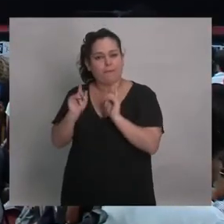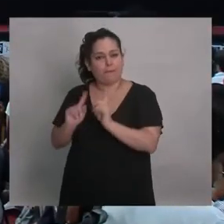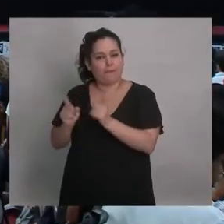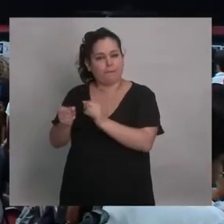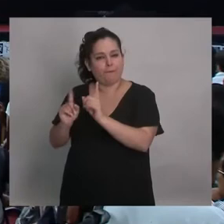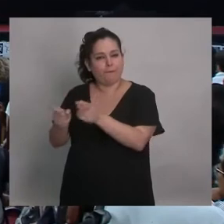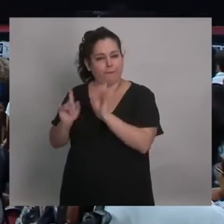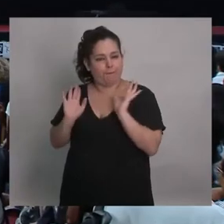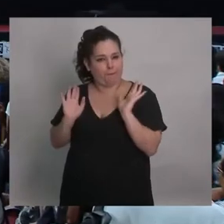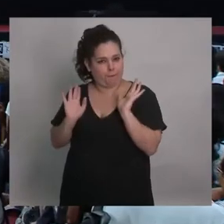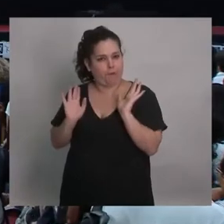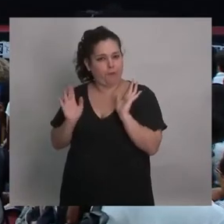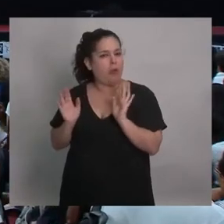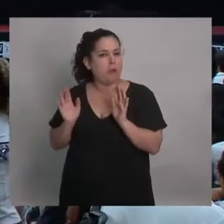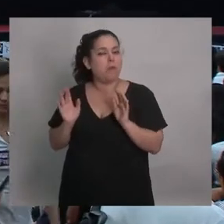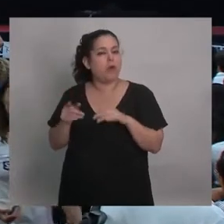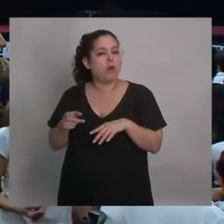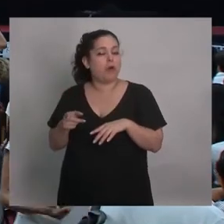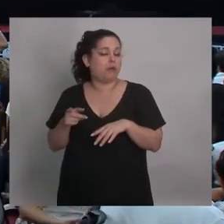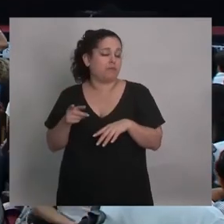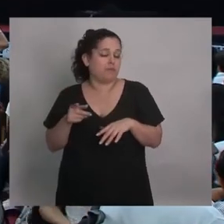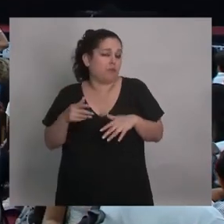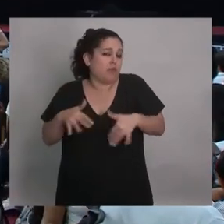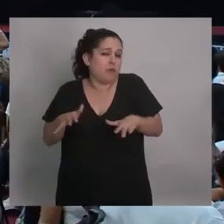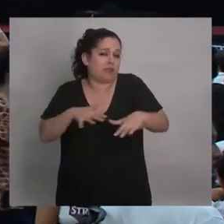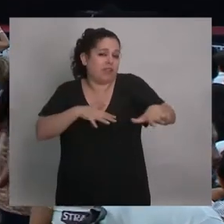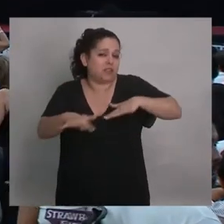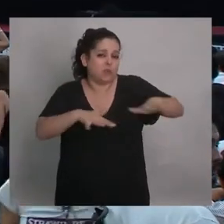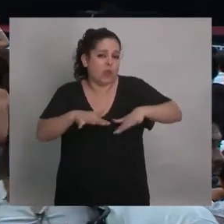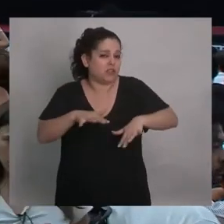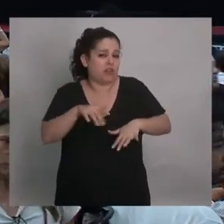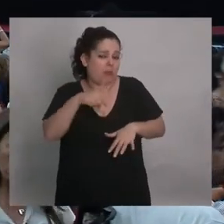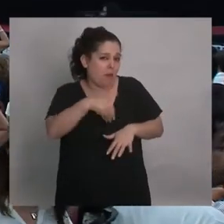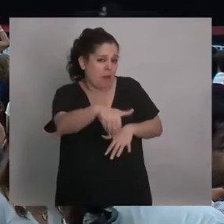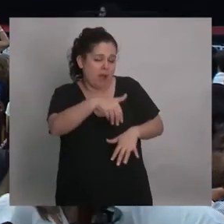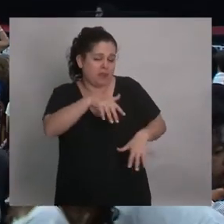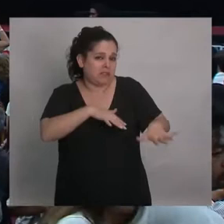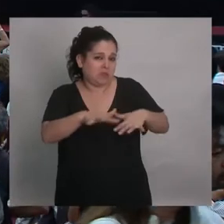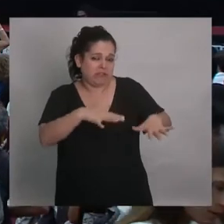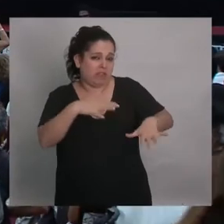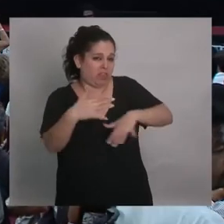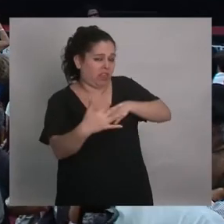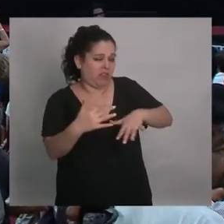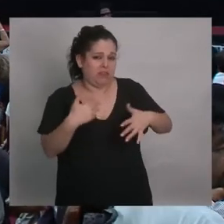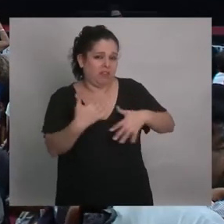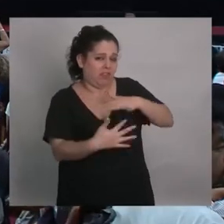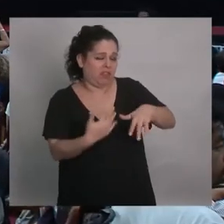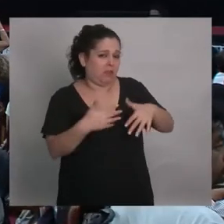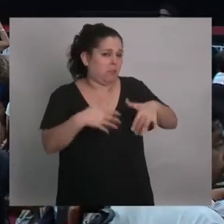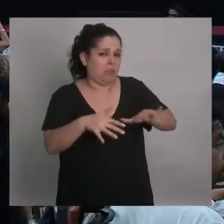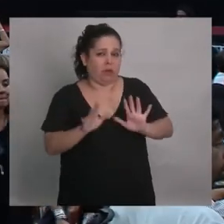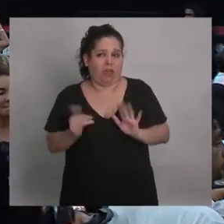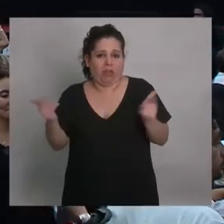abierto a lo que en este momento puede desencadenarse en colombia frente a una